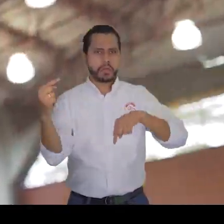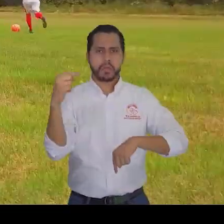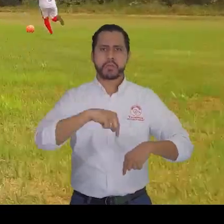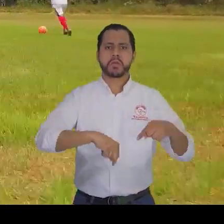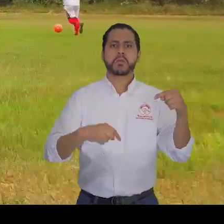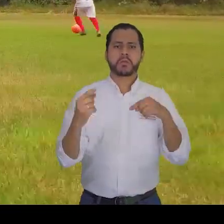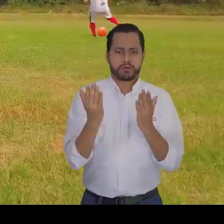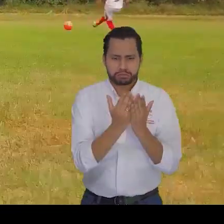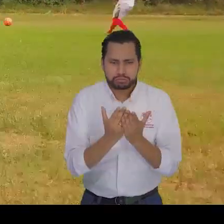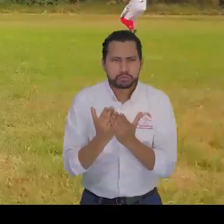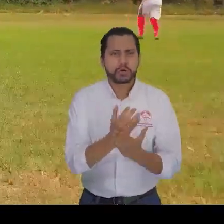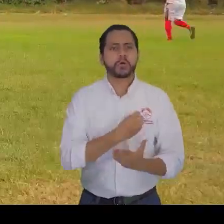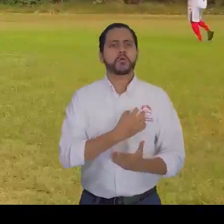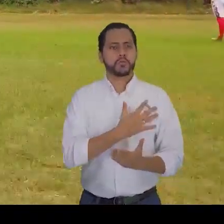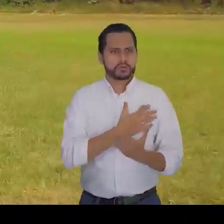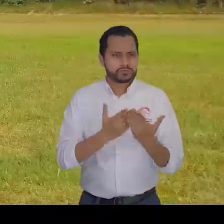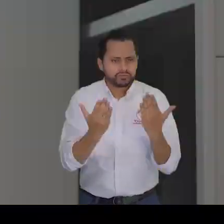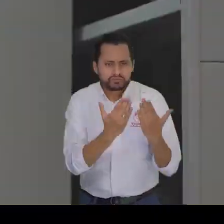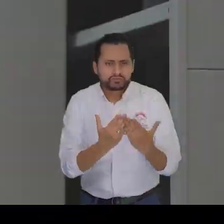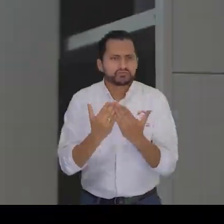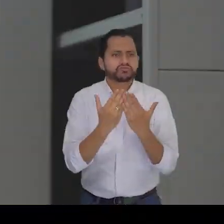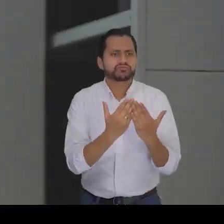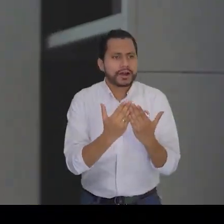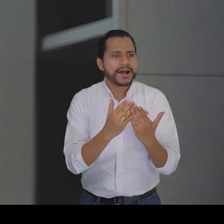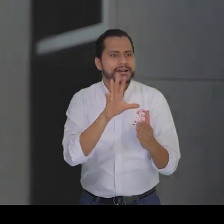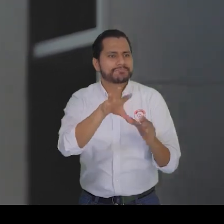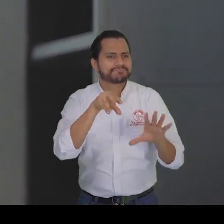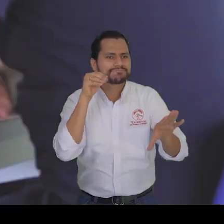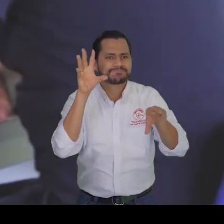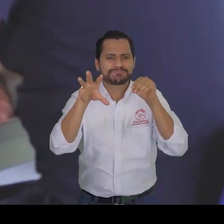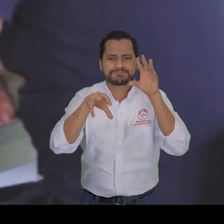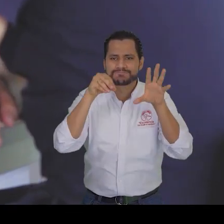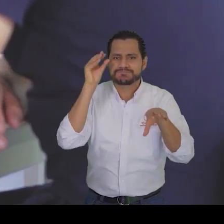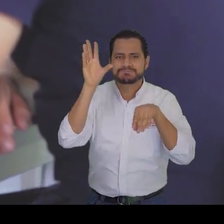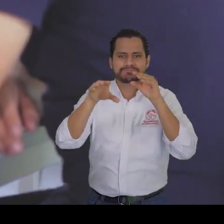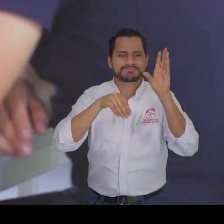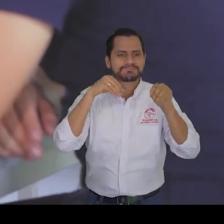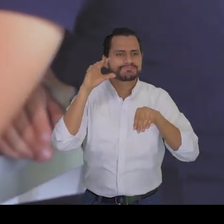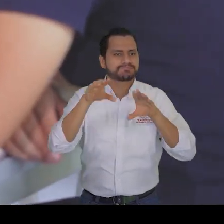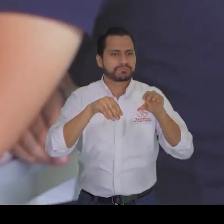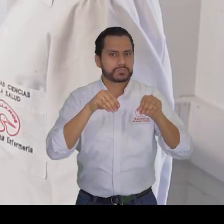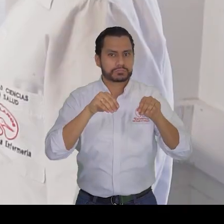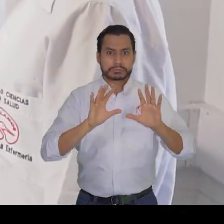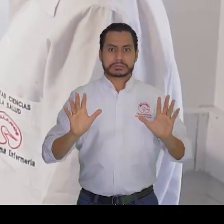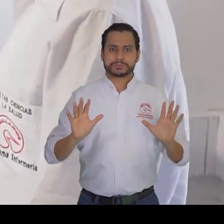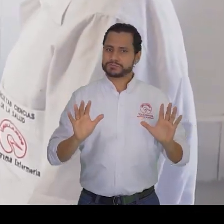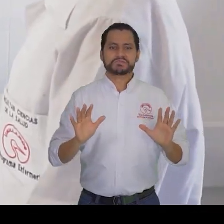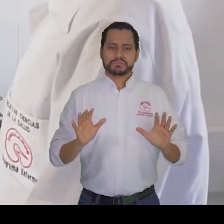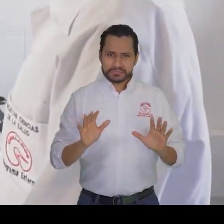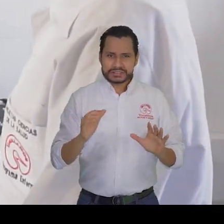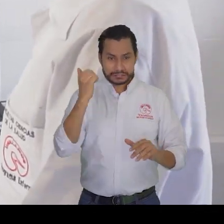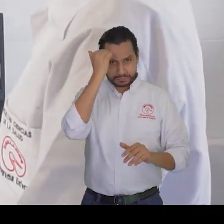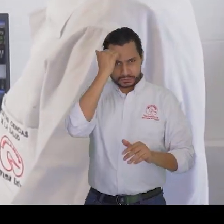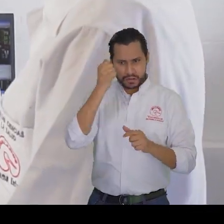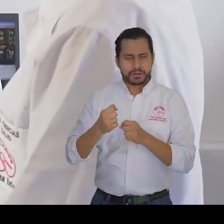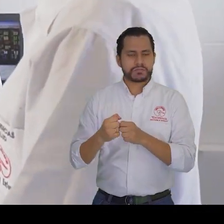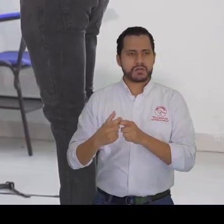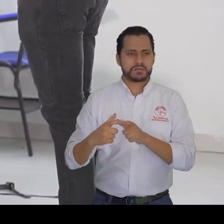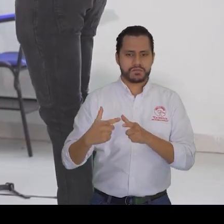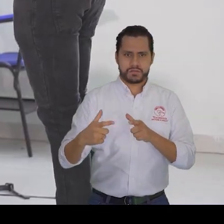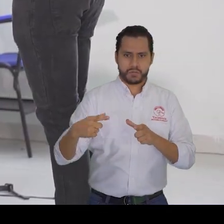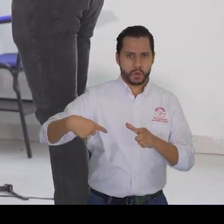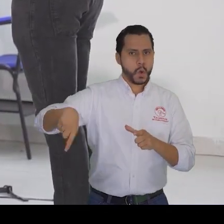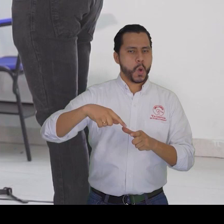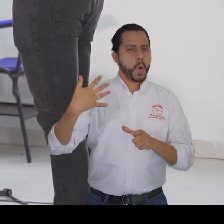en la Universidad de los Llanos la mejor opción de educación superior. Cuenta además con un significativo número de